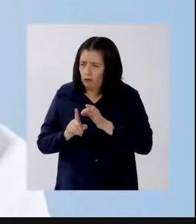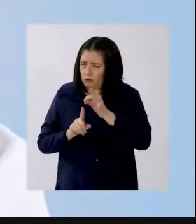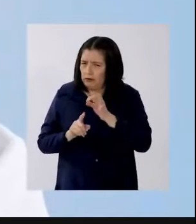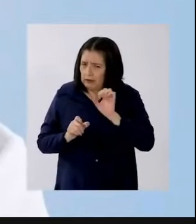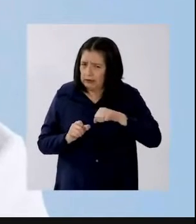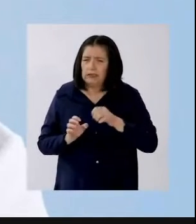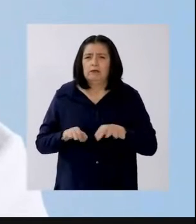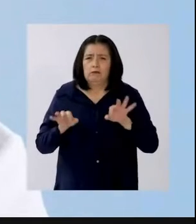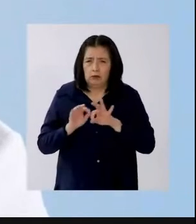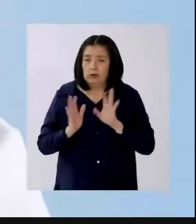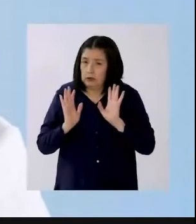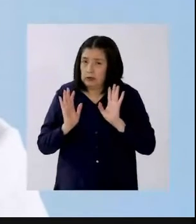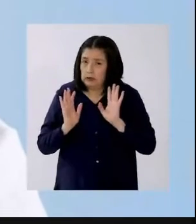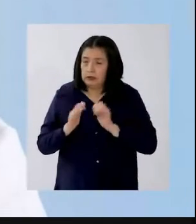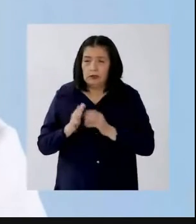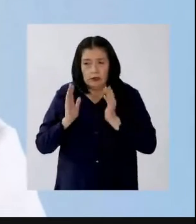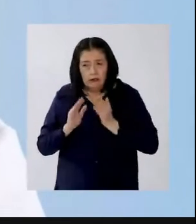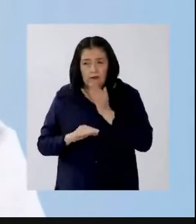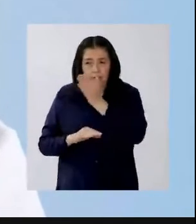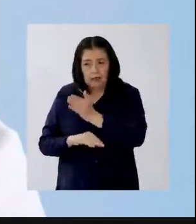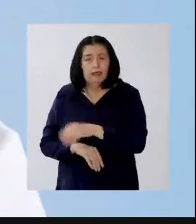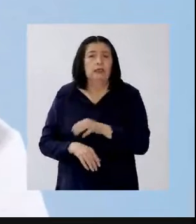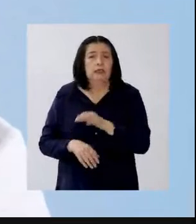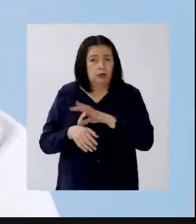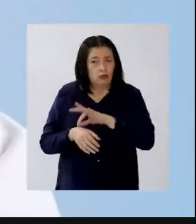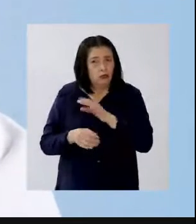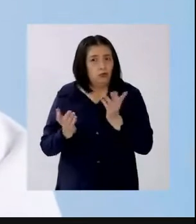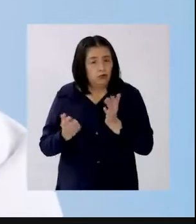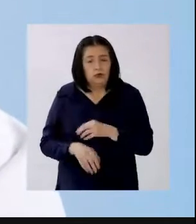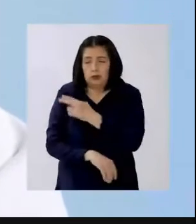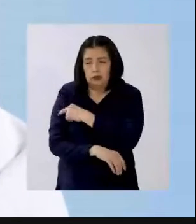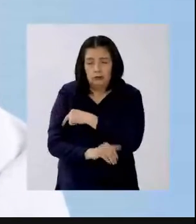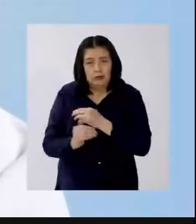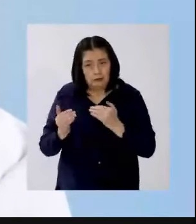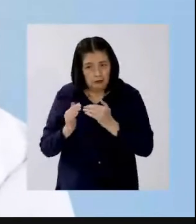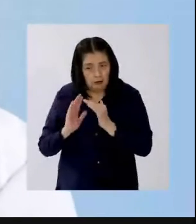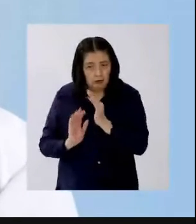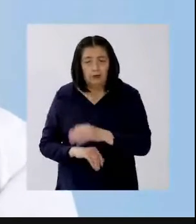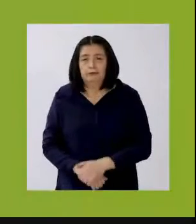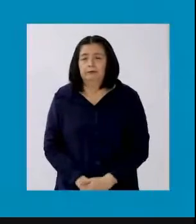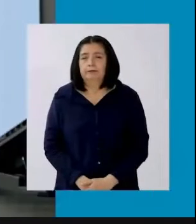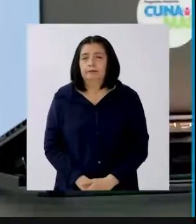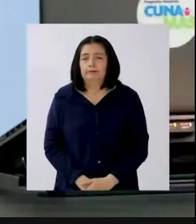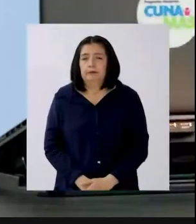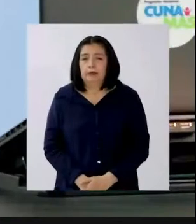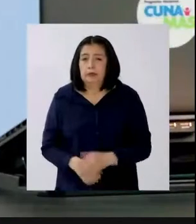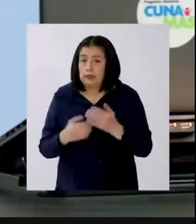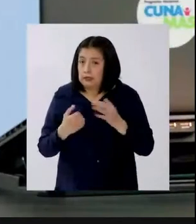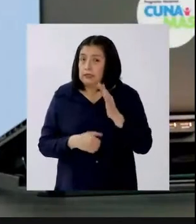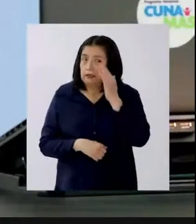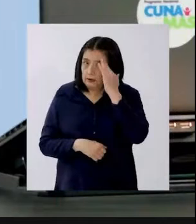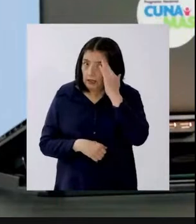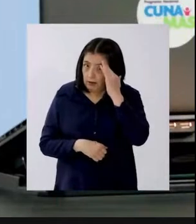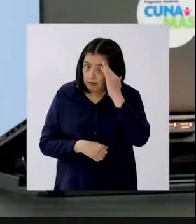es importante que recibas atención médica oportuna en el establecimiento de salud. Teniendo presente